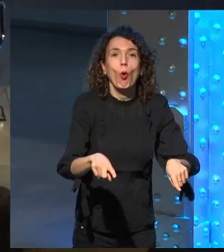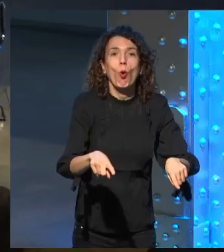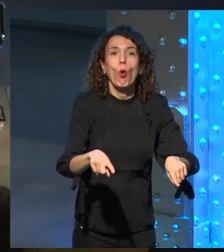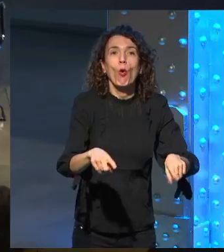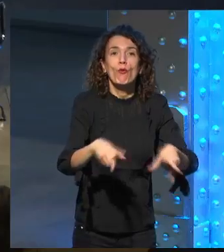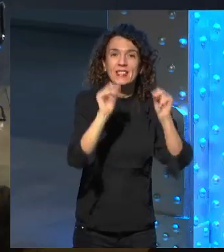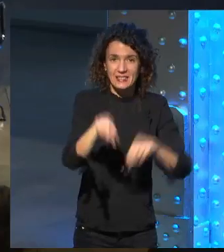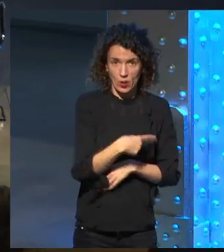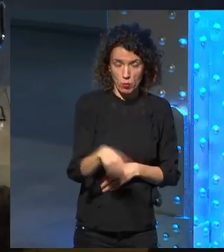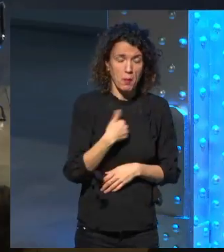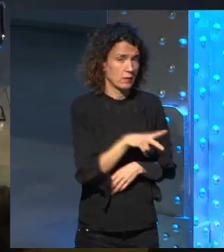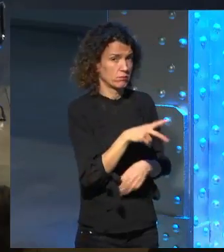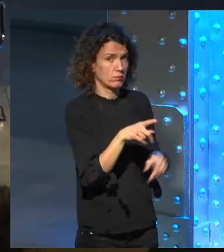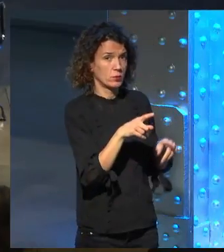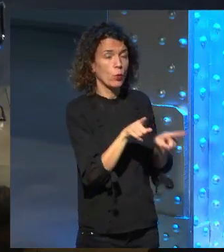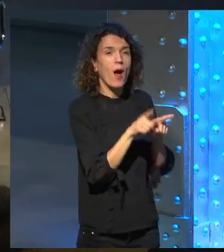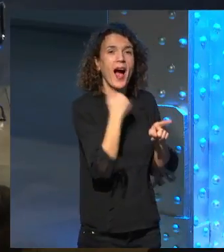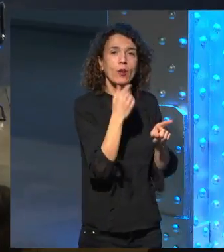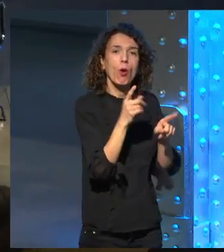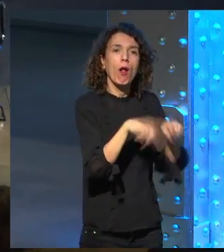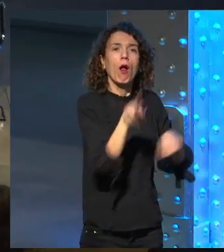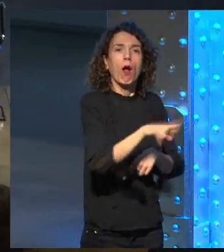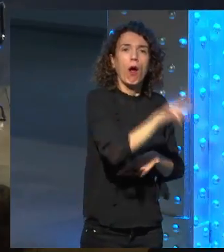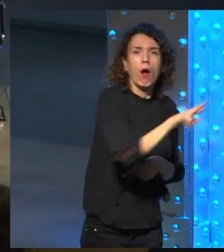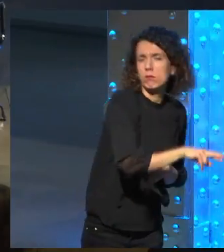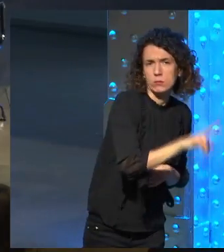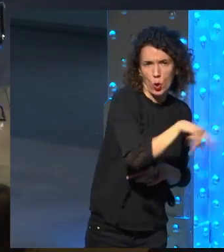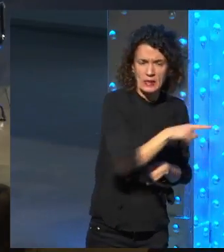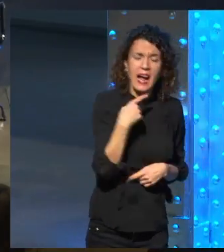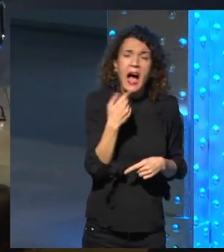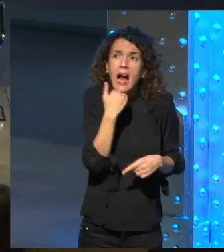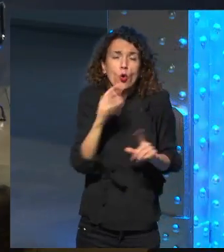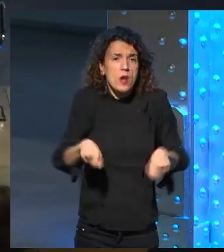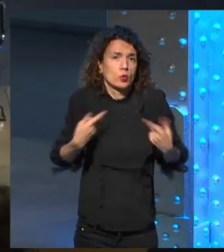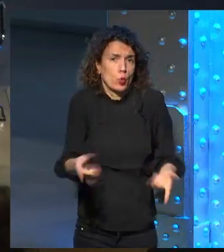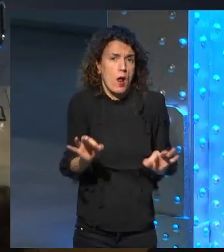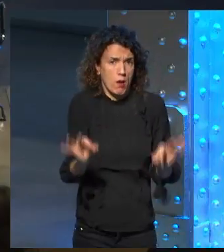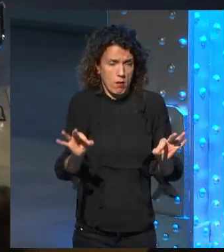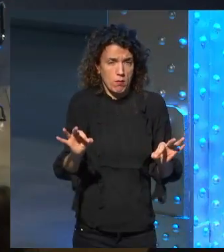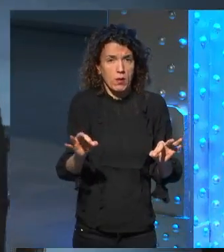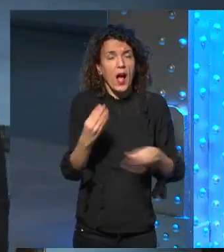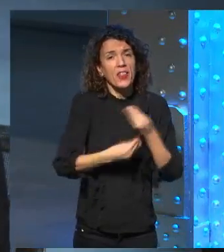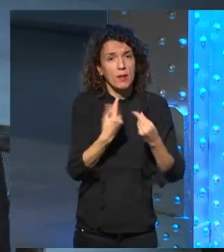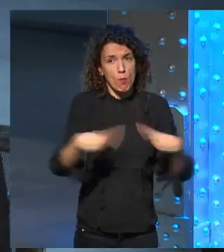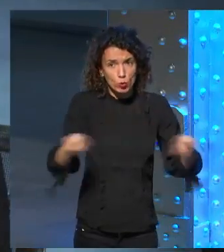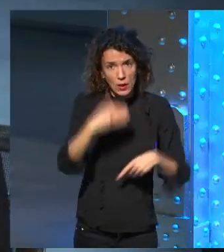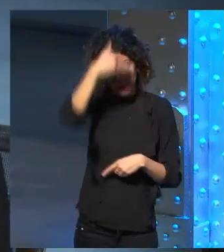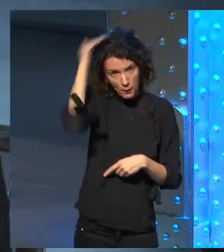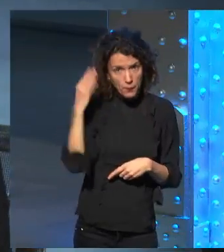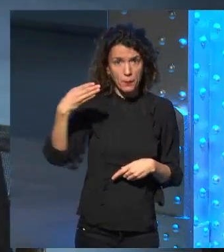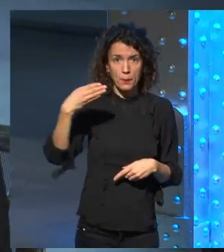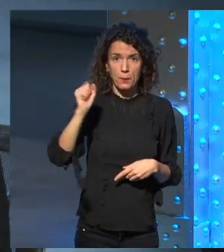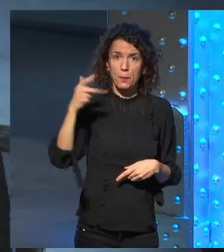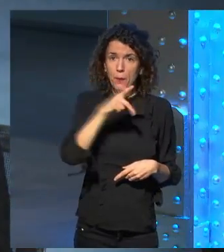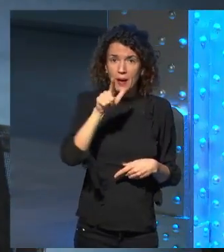hablado, no existe, simplemente no existe, y es algo natural, porque es es obvio que hagamos música de Bach, de Bartók, de Stravinsky,